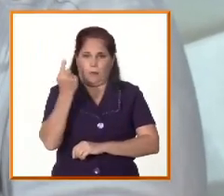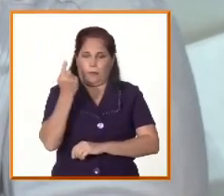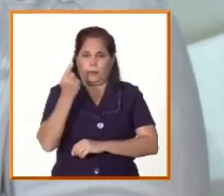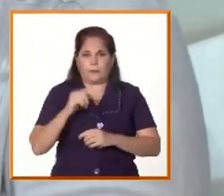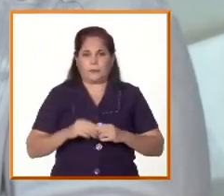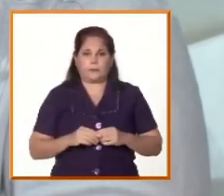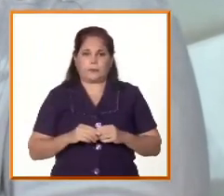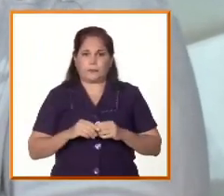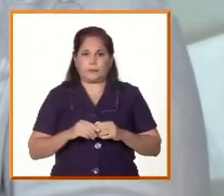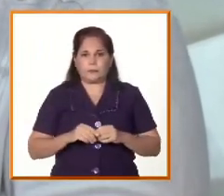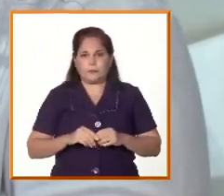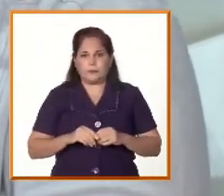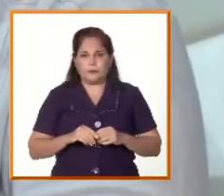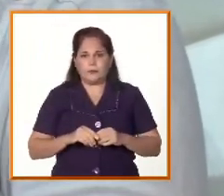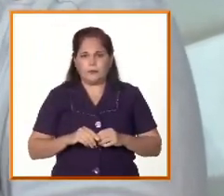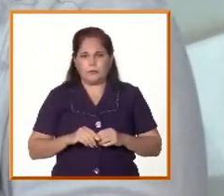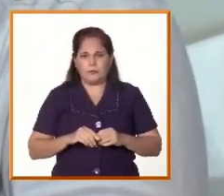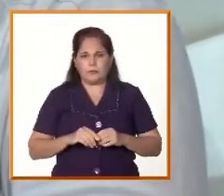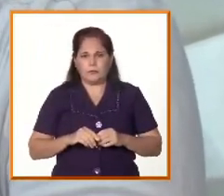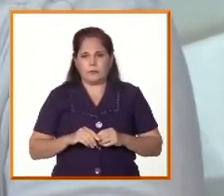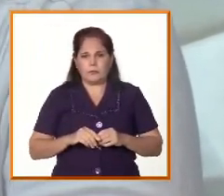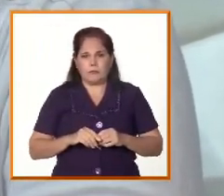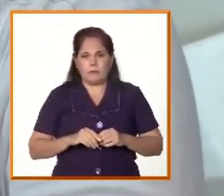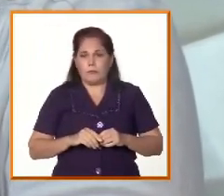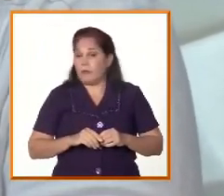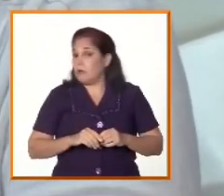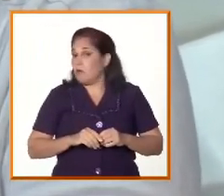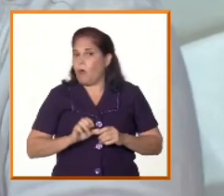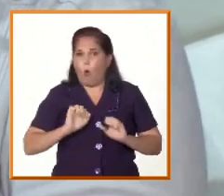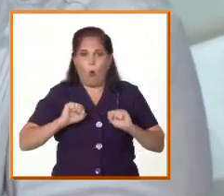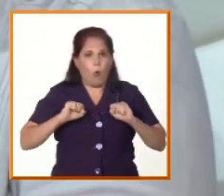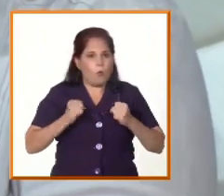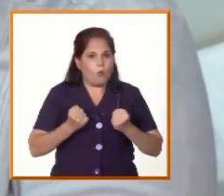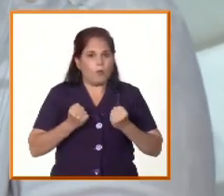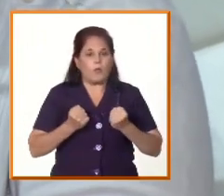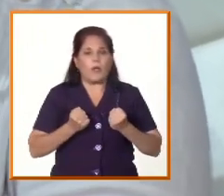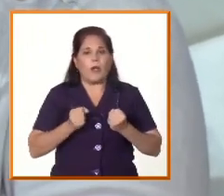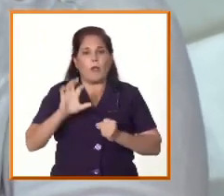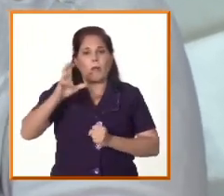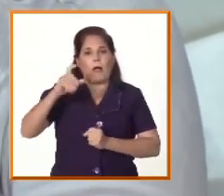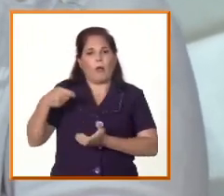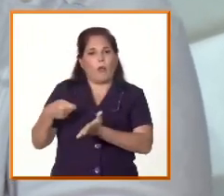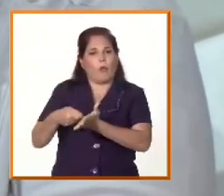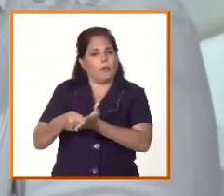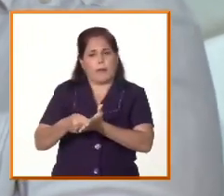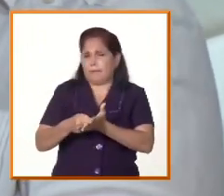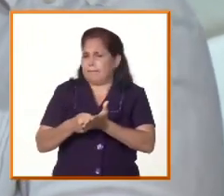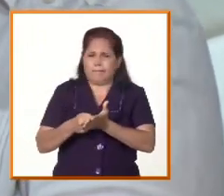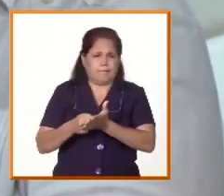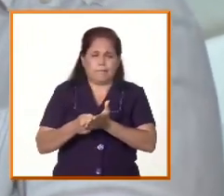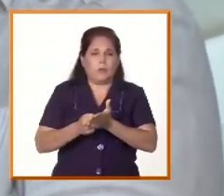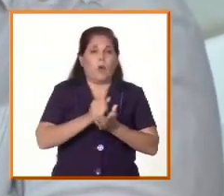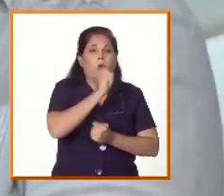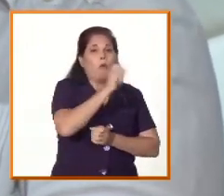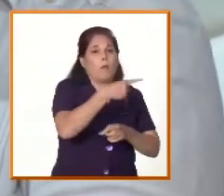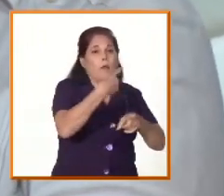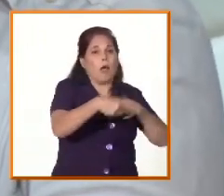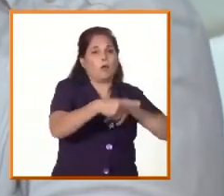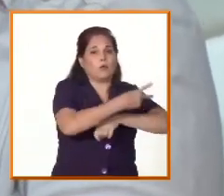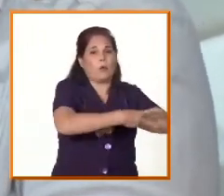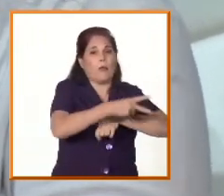la posibilidad de nosotros no acceder siempre a crédito nos obliga a comprar la mercancía